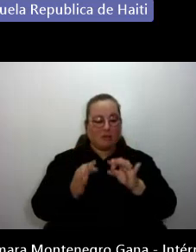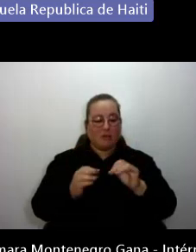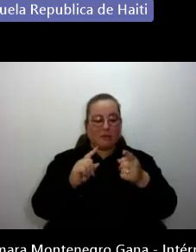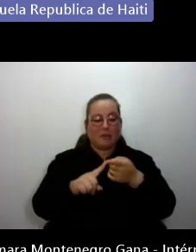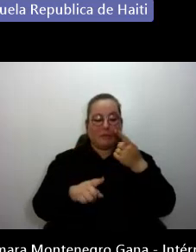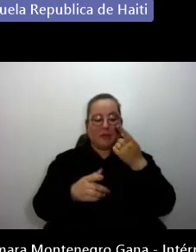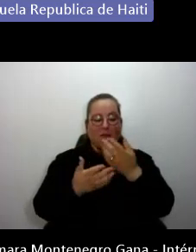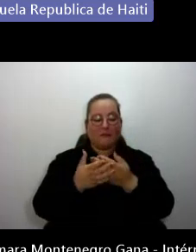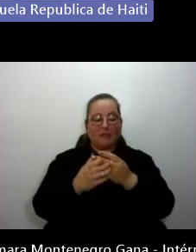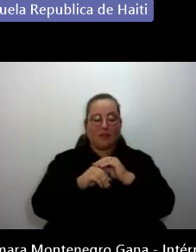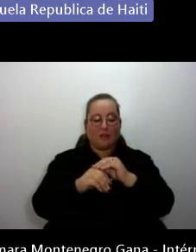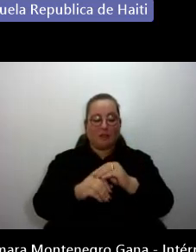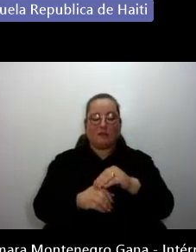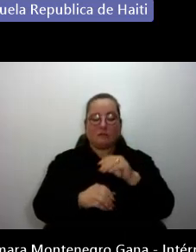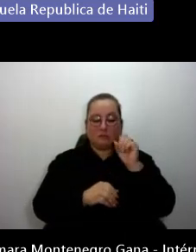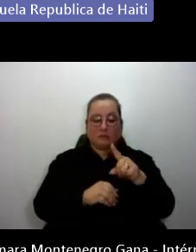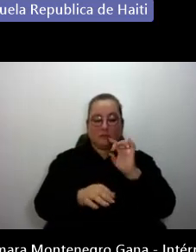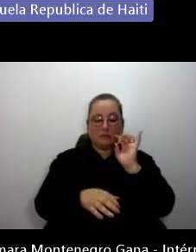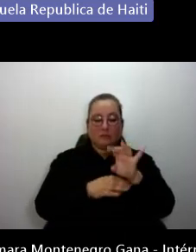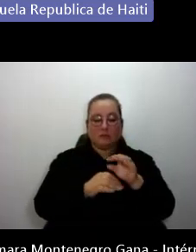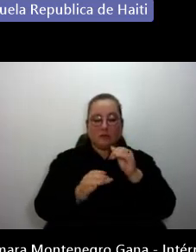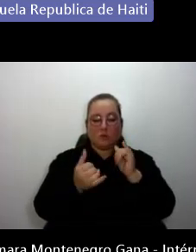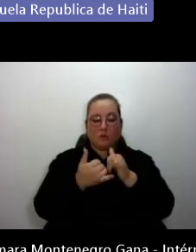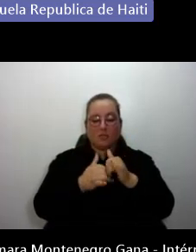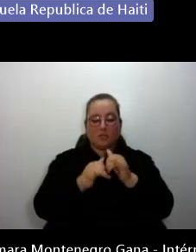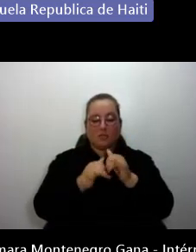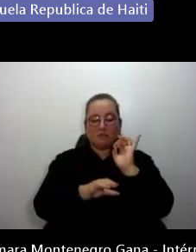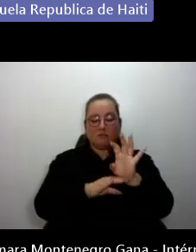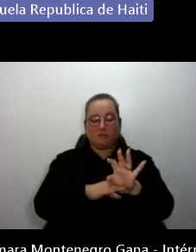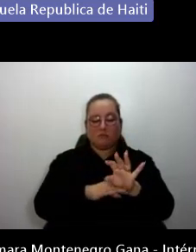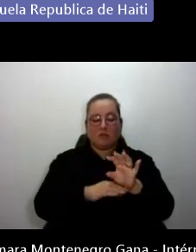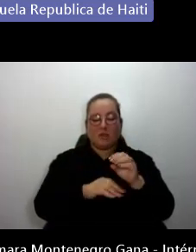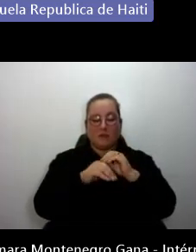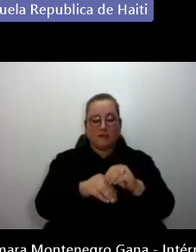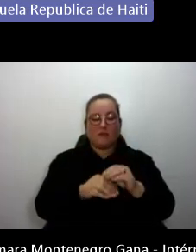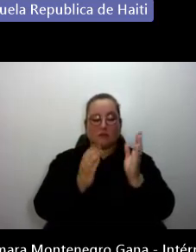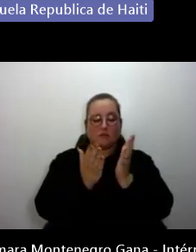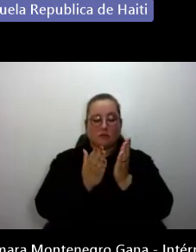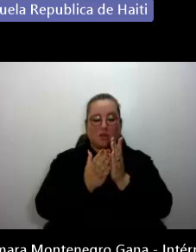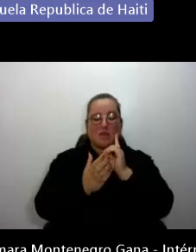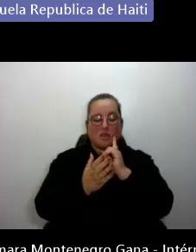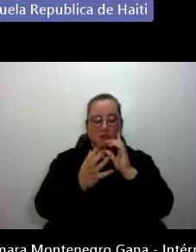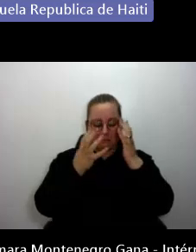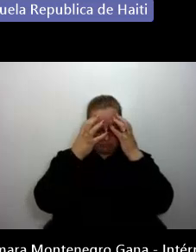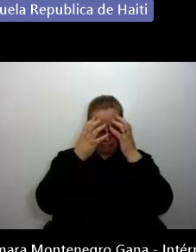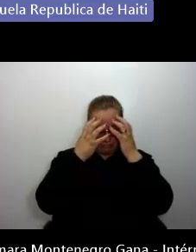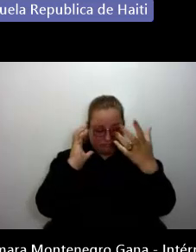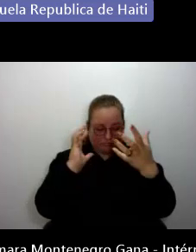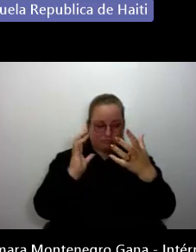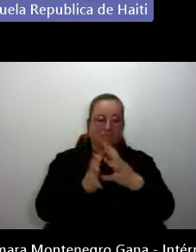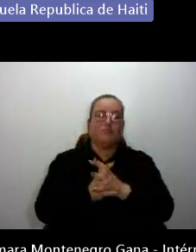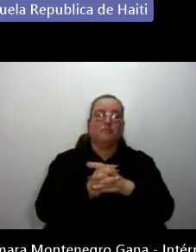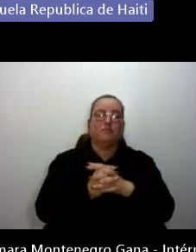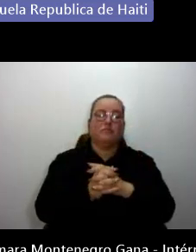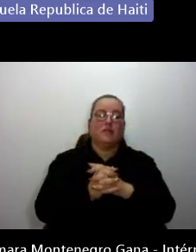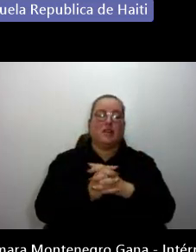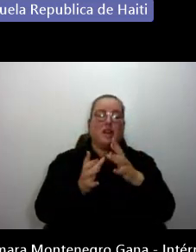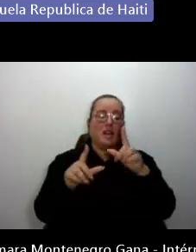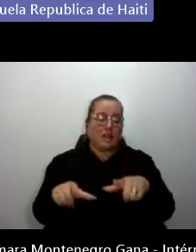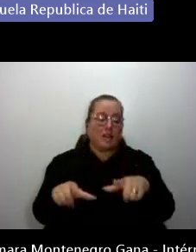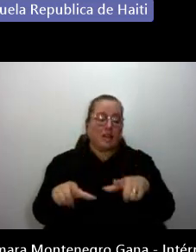Y este mensaje se envía por WhatsApp y es el primer aviso de que el estudiante sufrió alguna desregulación dentro de la sala o en